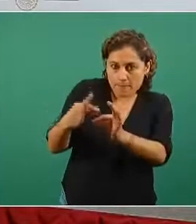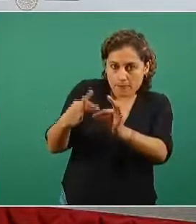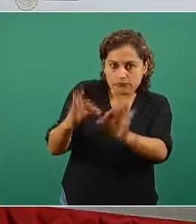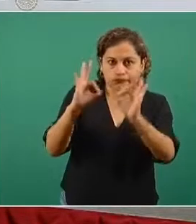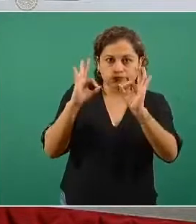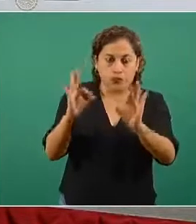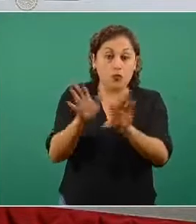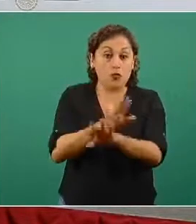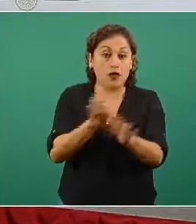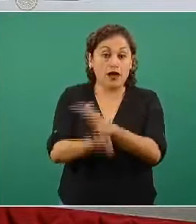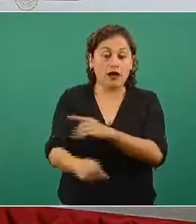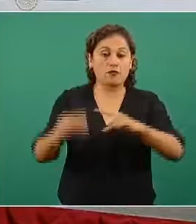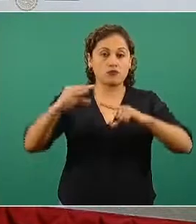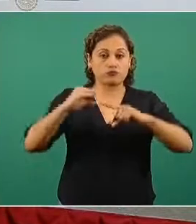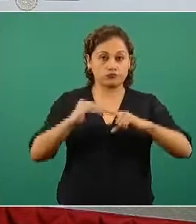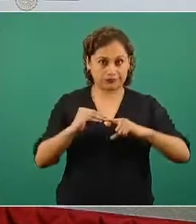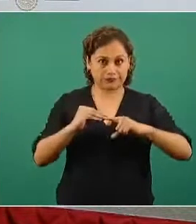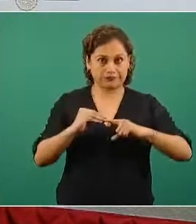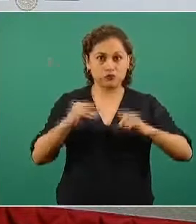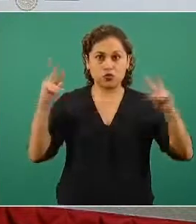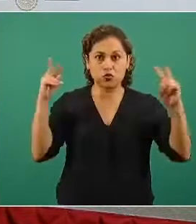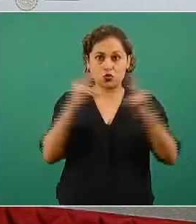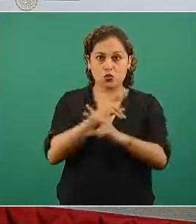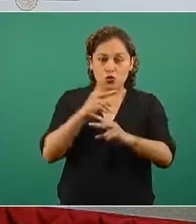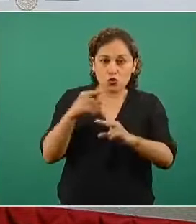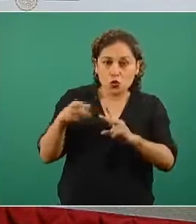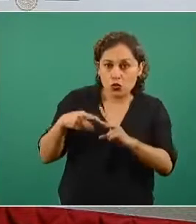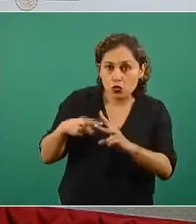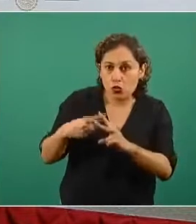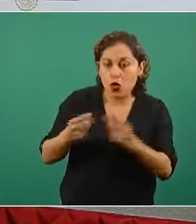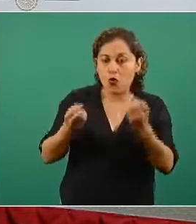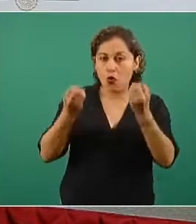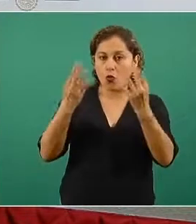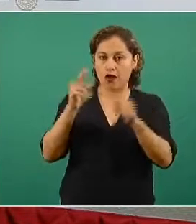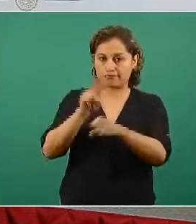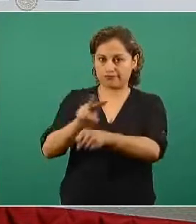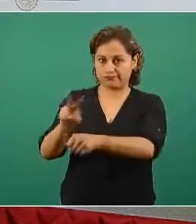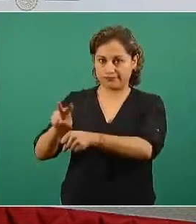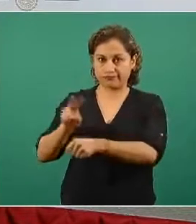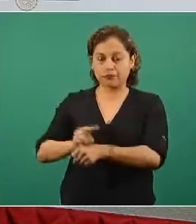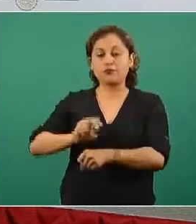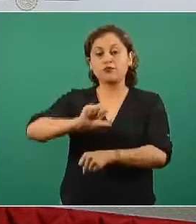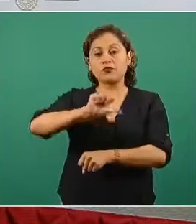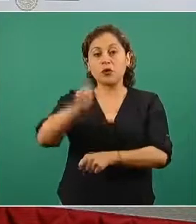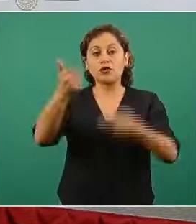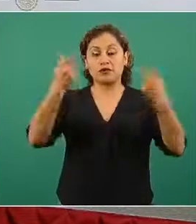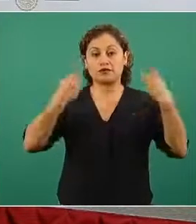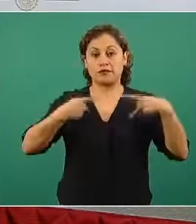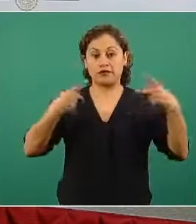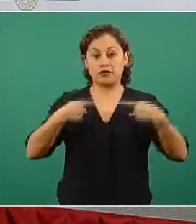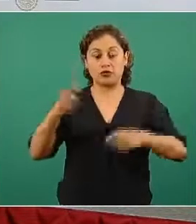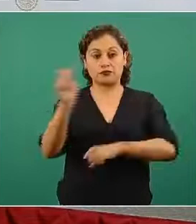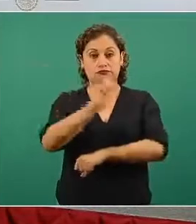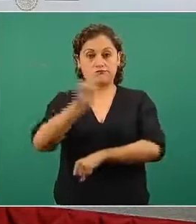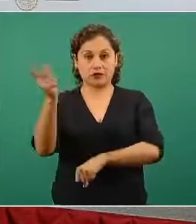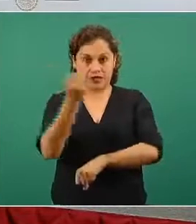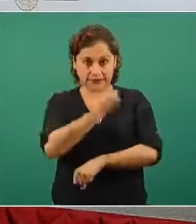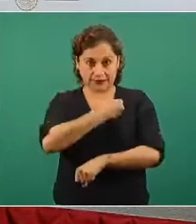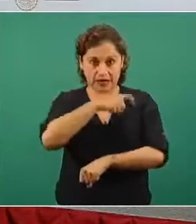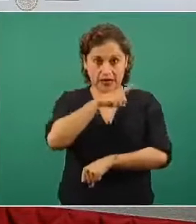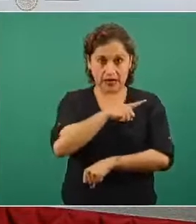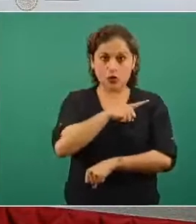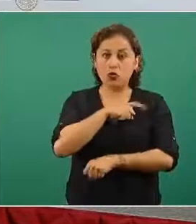de la oxigenación y otros parámetros que los profesionales de la salud están monitoreando de manera continua